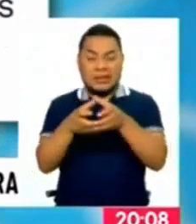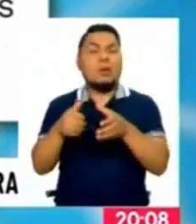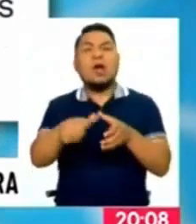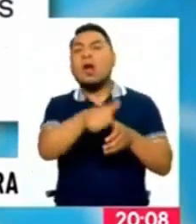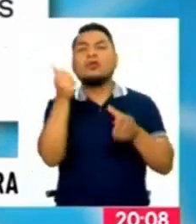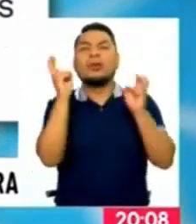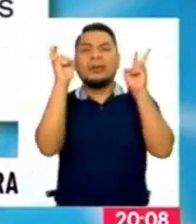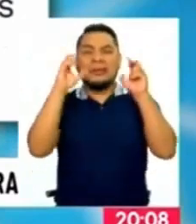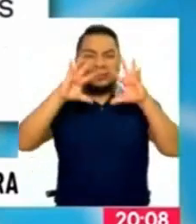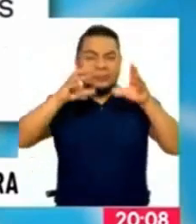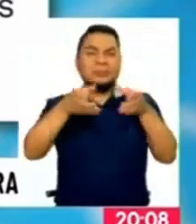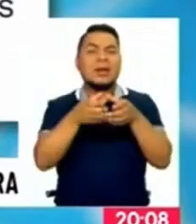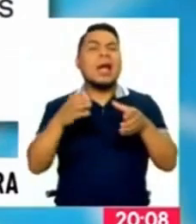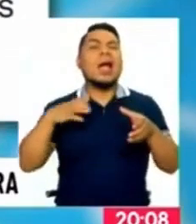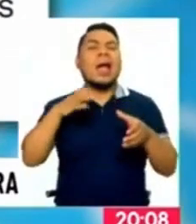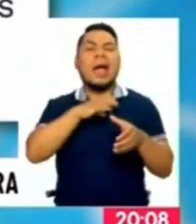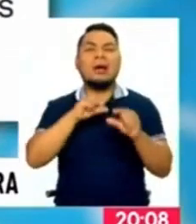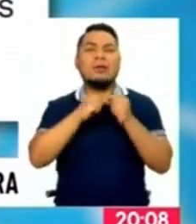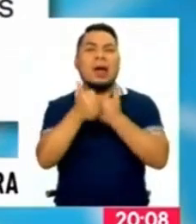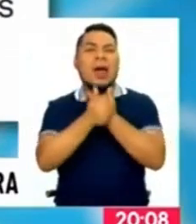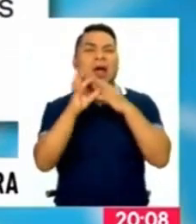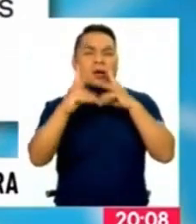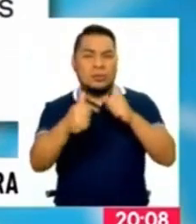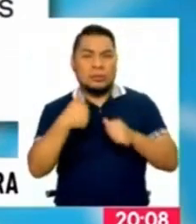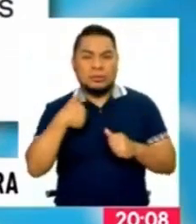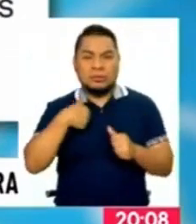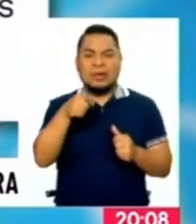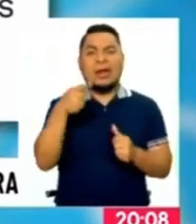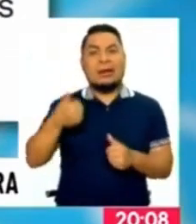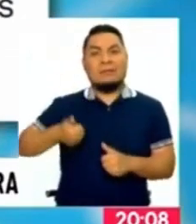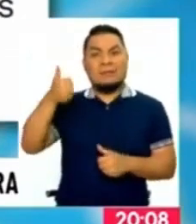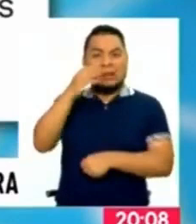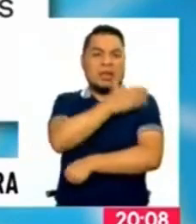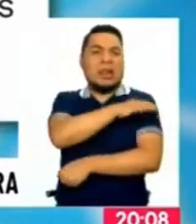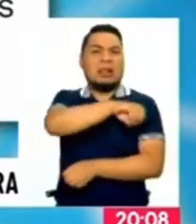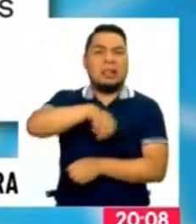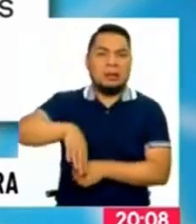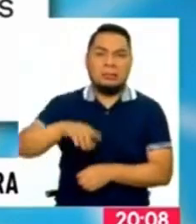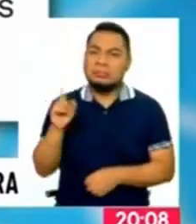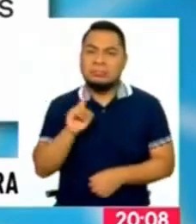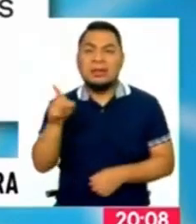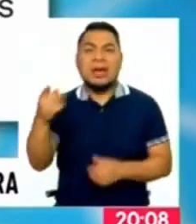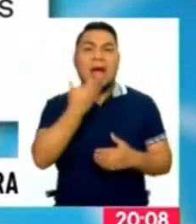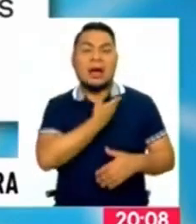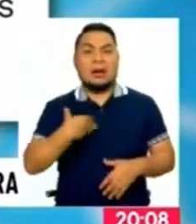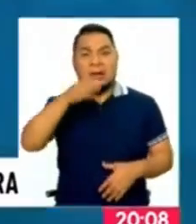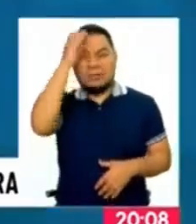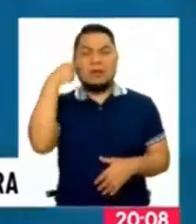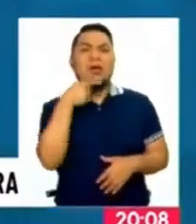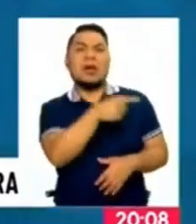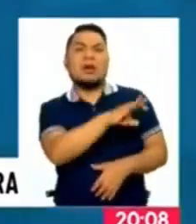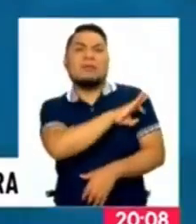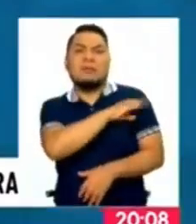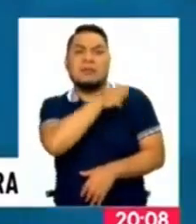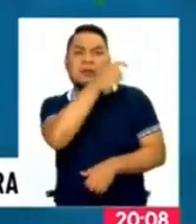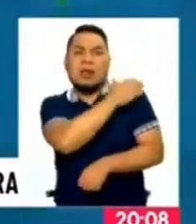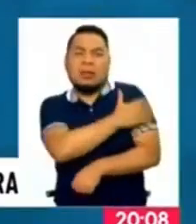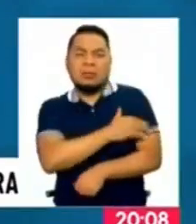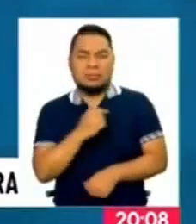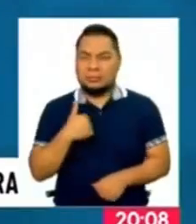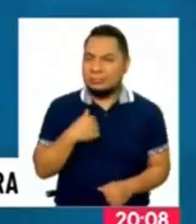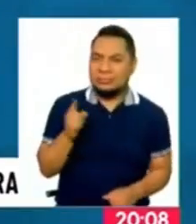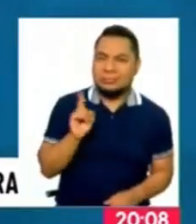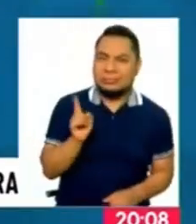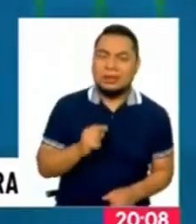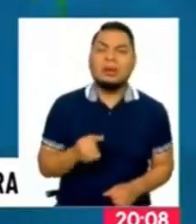adrianzén como nuevo director de la dirección general de inteligencia digimin quien de esta manera se convirtió en jefe de colchado